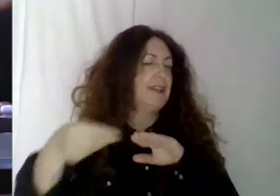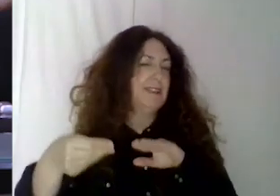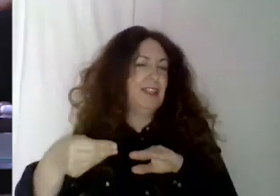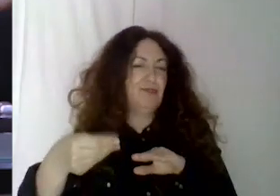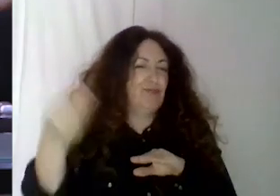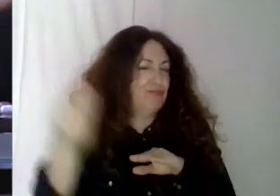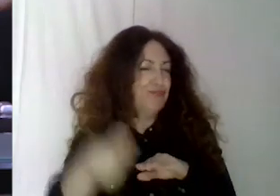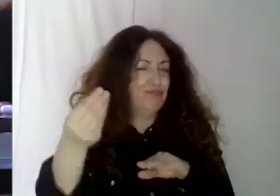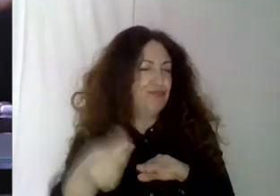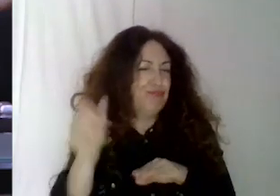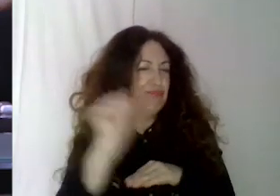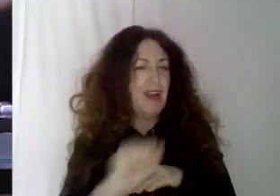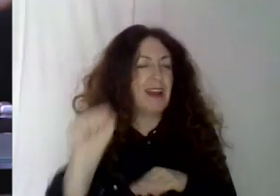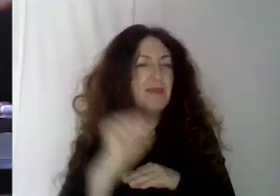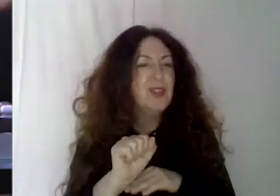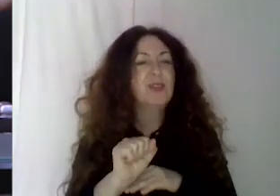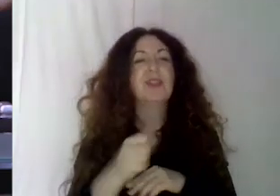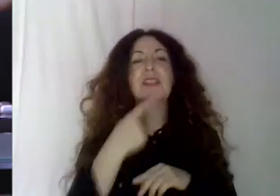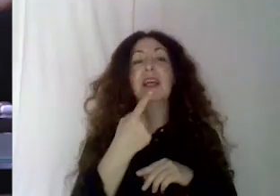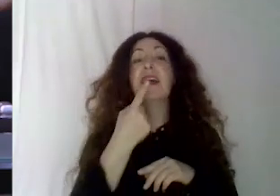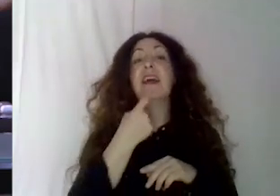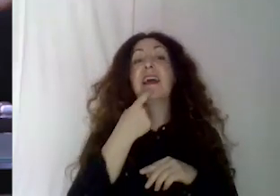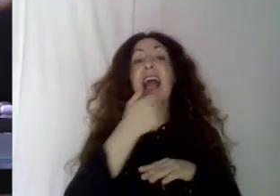sin ninguna cortapisa de tipo religioso, digamos.